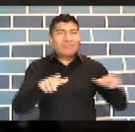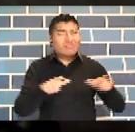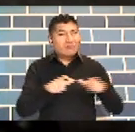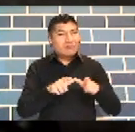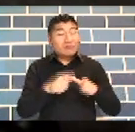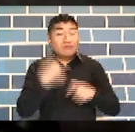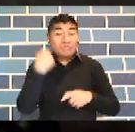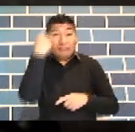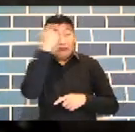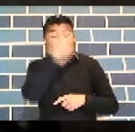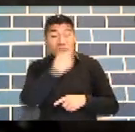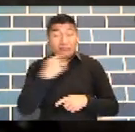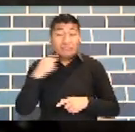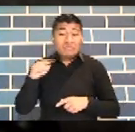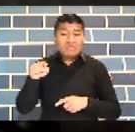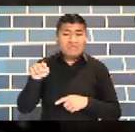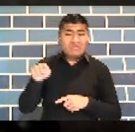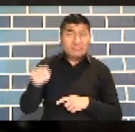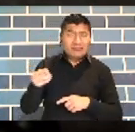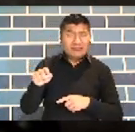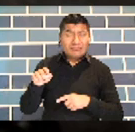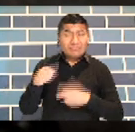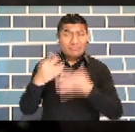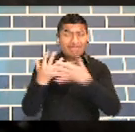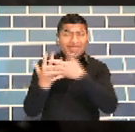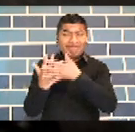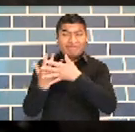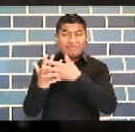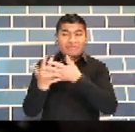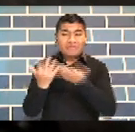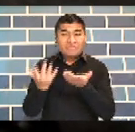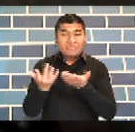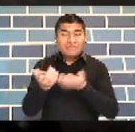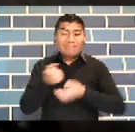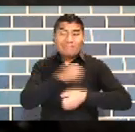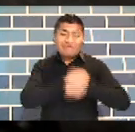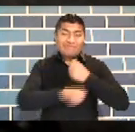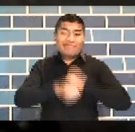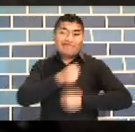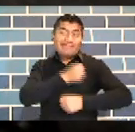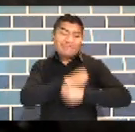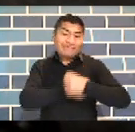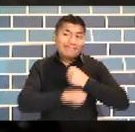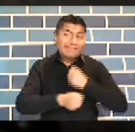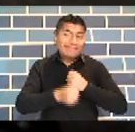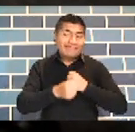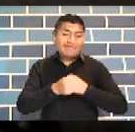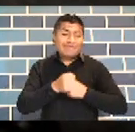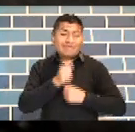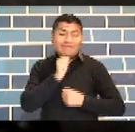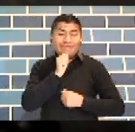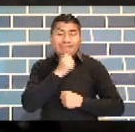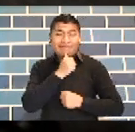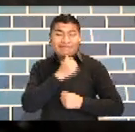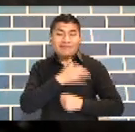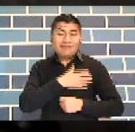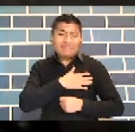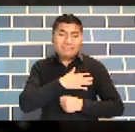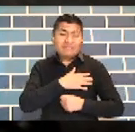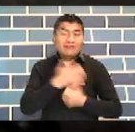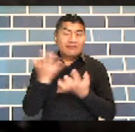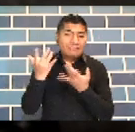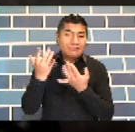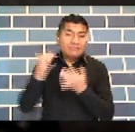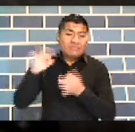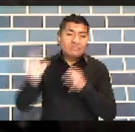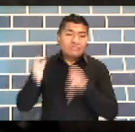el rostro de quienes están en la cárcel sufriendo vejámenes en espera del juicio